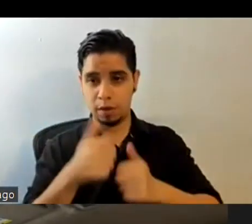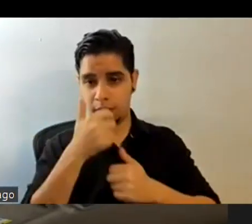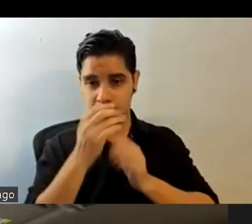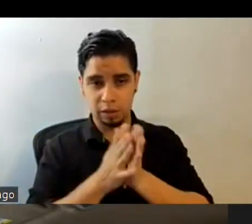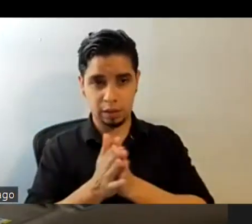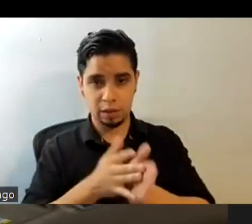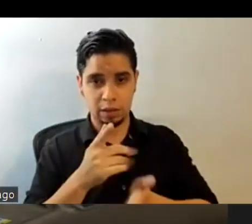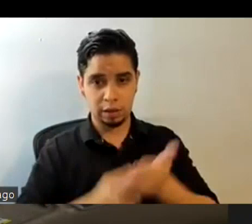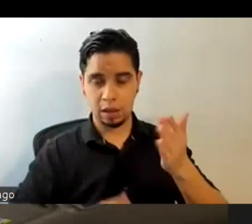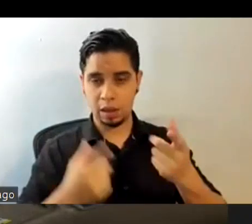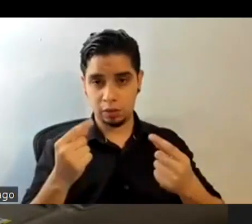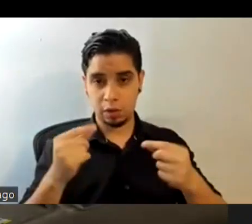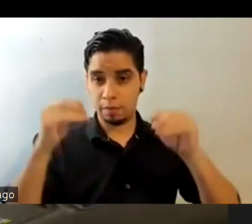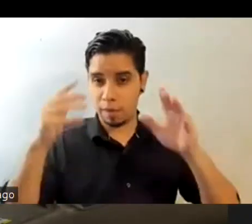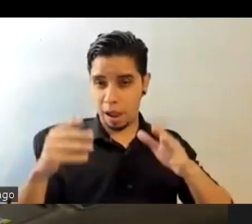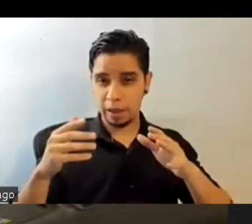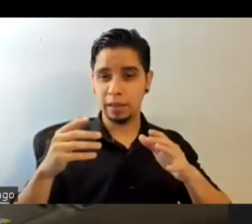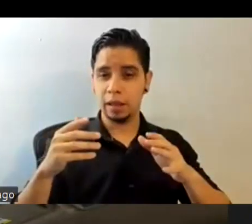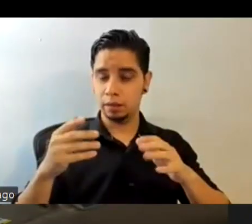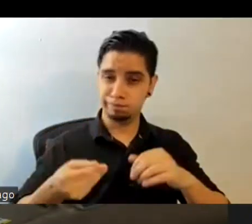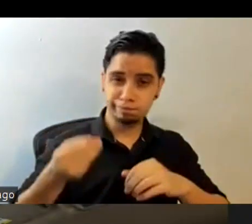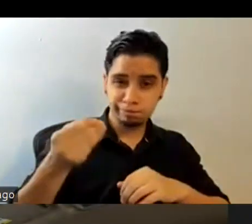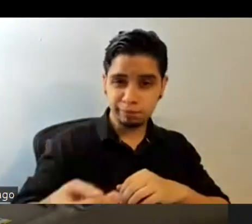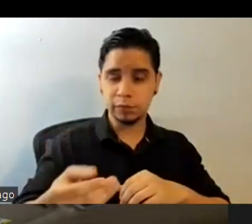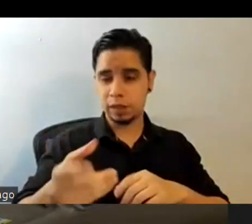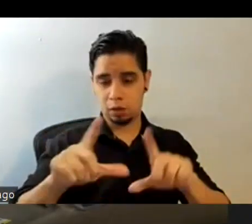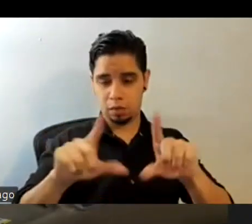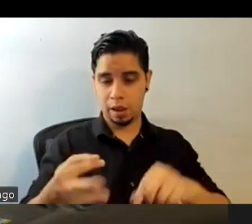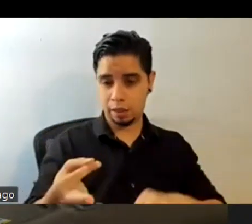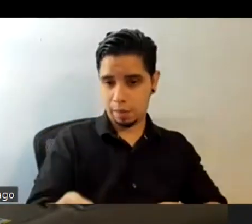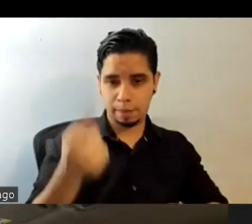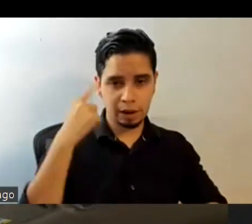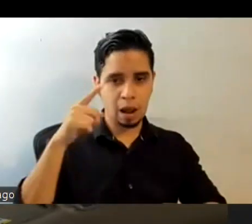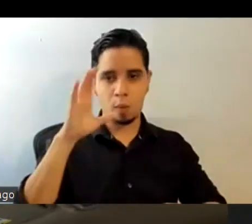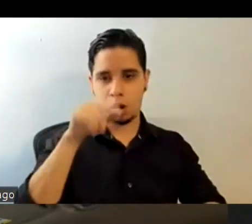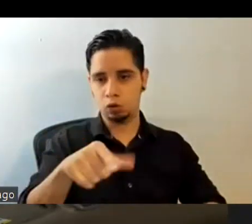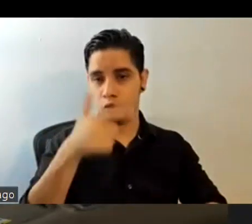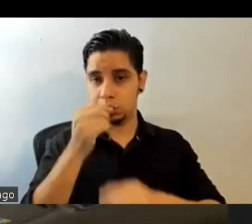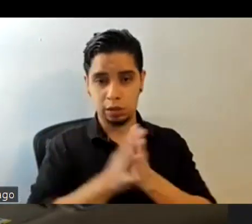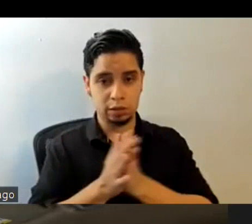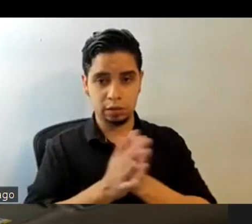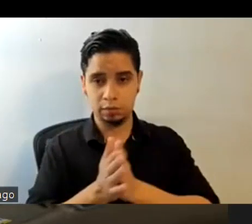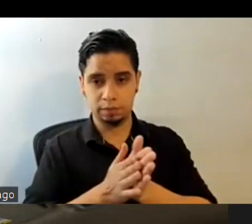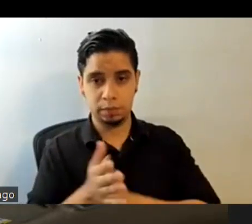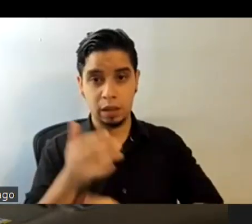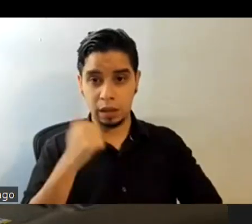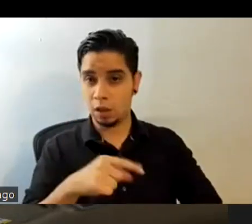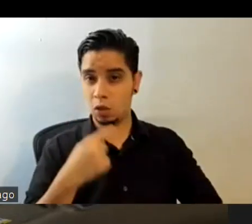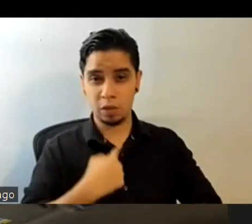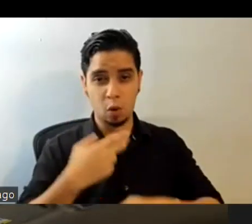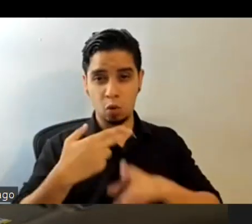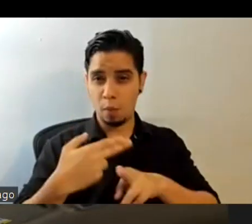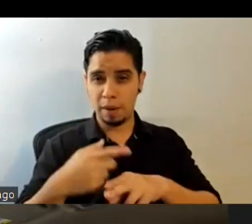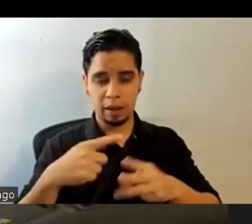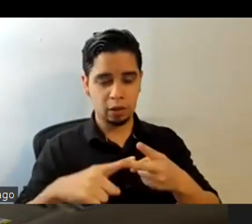maestra lo identifica y dice, vete y busca allí lo que te interese a ti. Sí, ya no me forzó a buscar entonces, ningún él tema. hacer ese acercamiento a